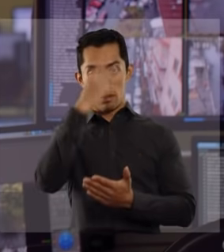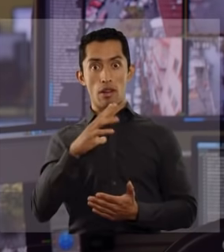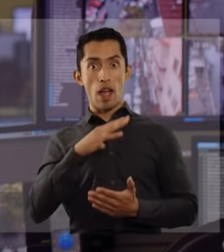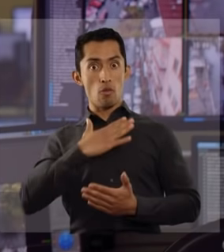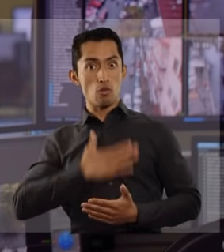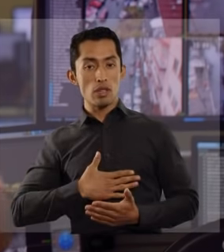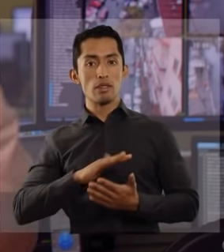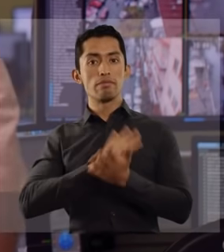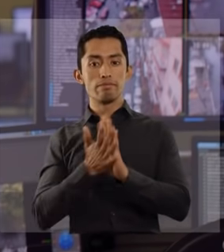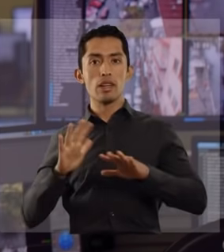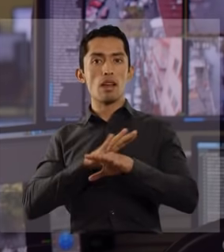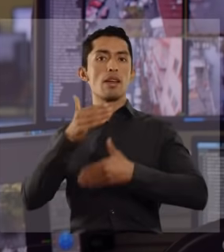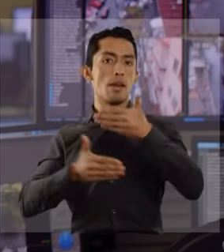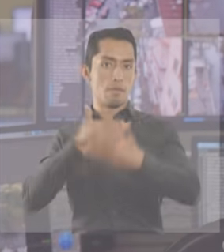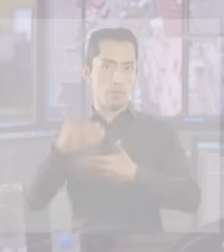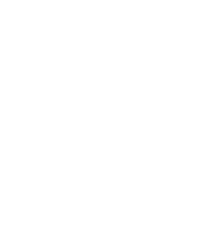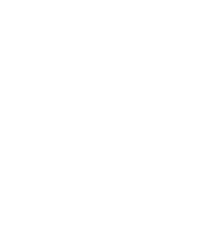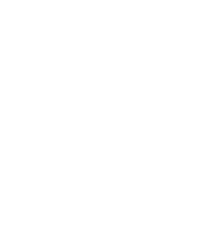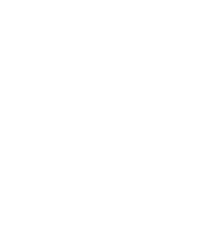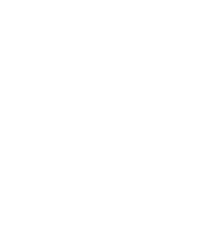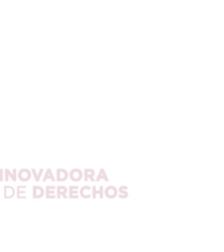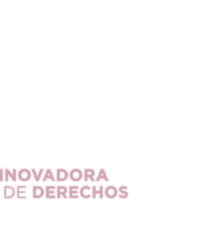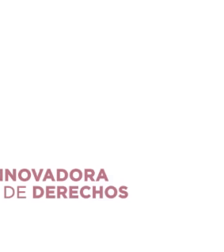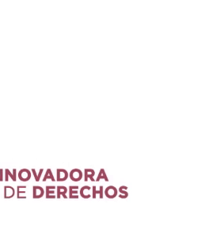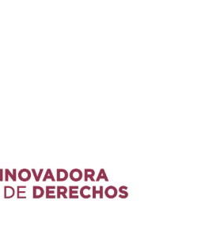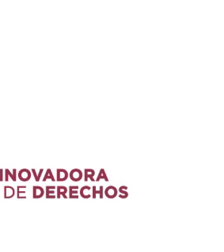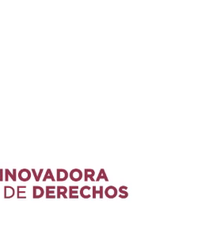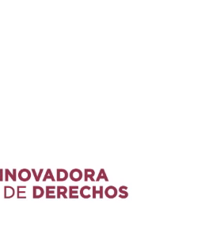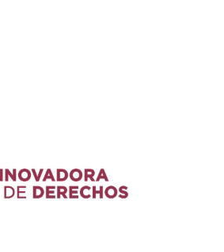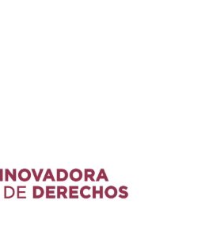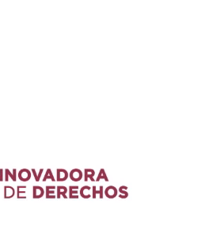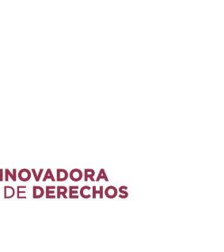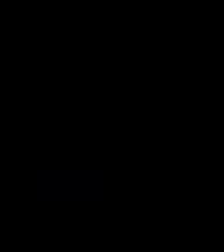con justicia, la transformación avanza. Claudia Sheinbaum, tercer informe.